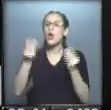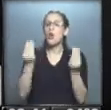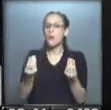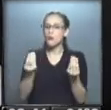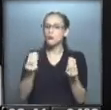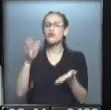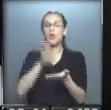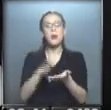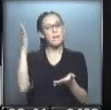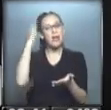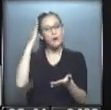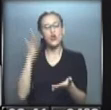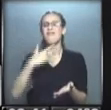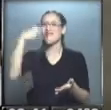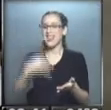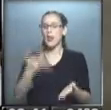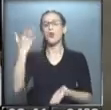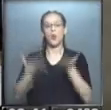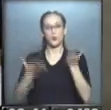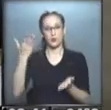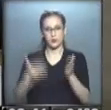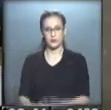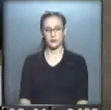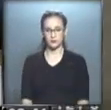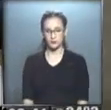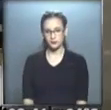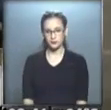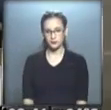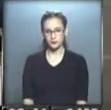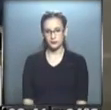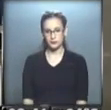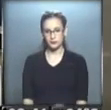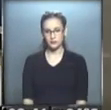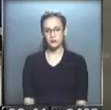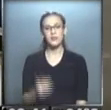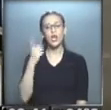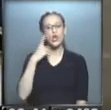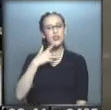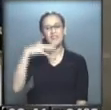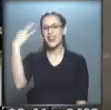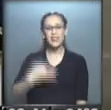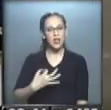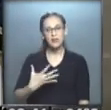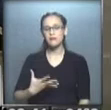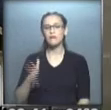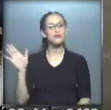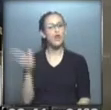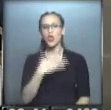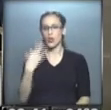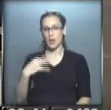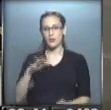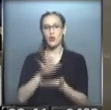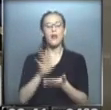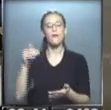de la memoria, la verdad y la justicia. Conocer la verdad es condición de cualquier relato de presente y de futuro